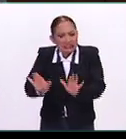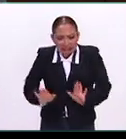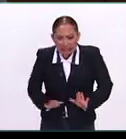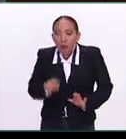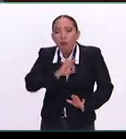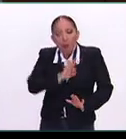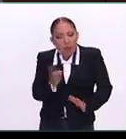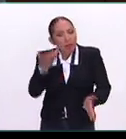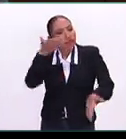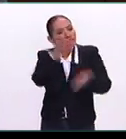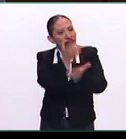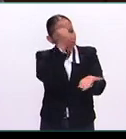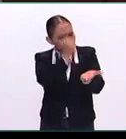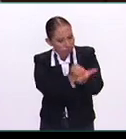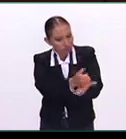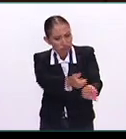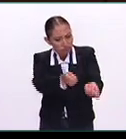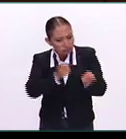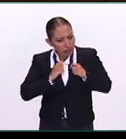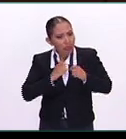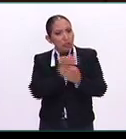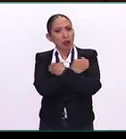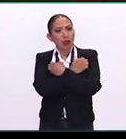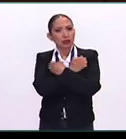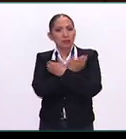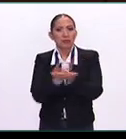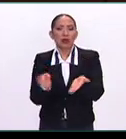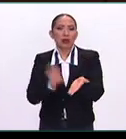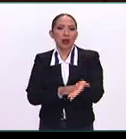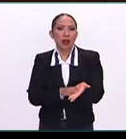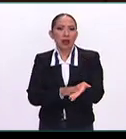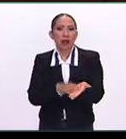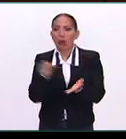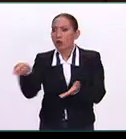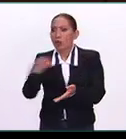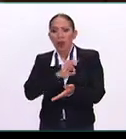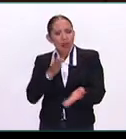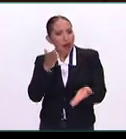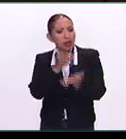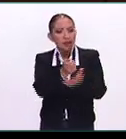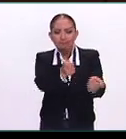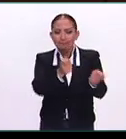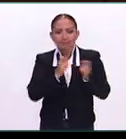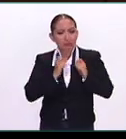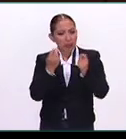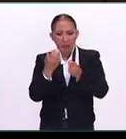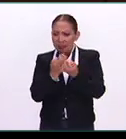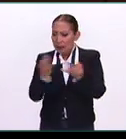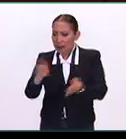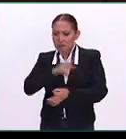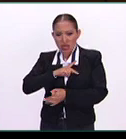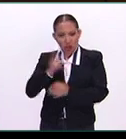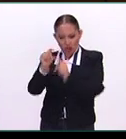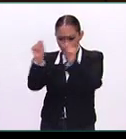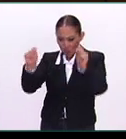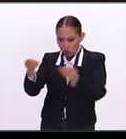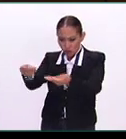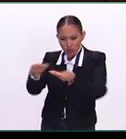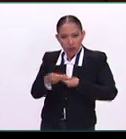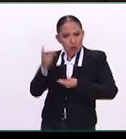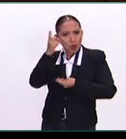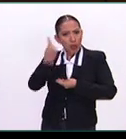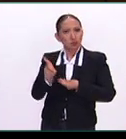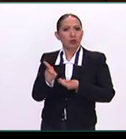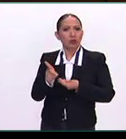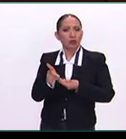puedan exigir una auténtica educación bilingüe, puedan exigir que se les titule sus territorios